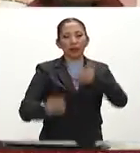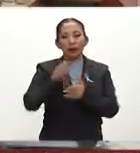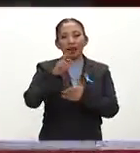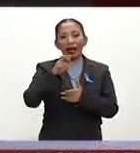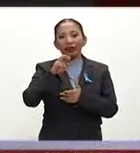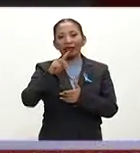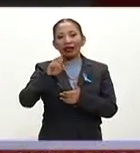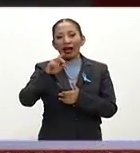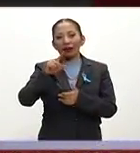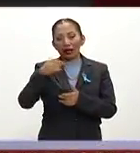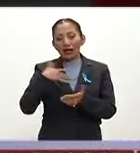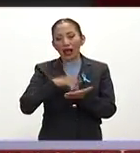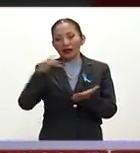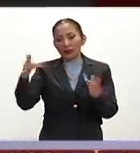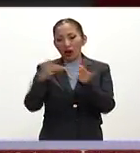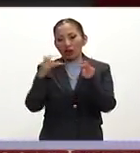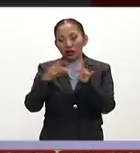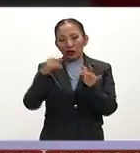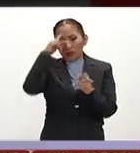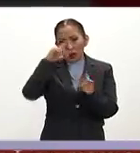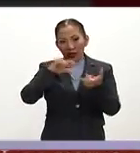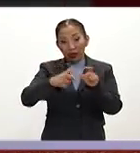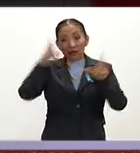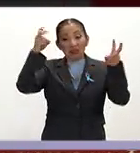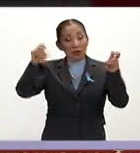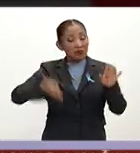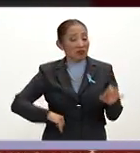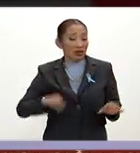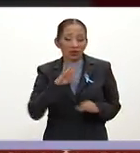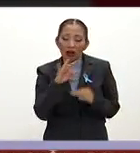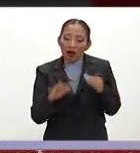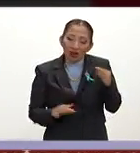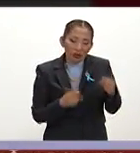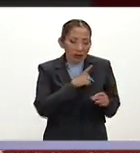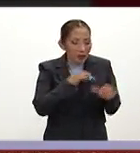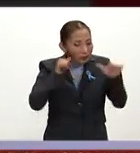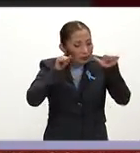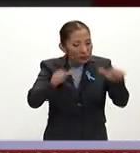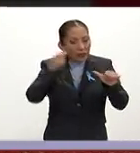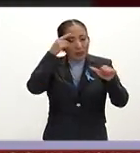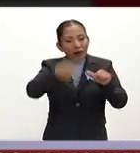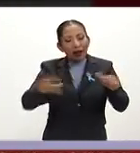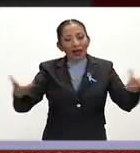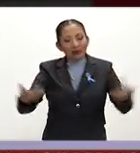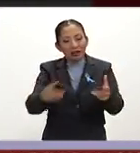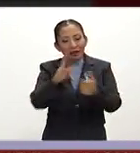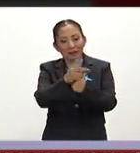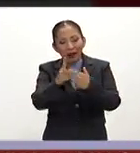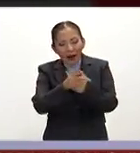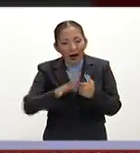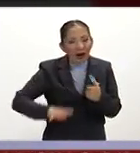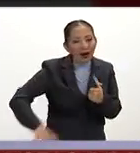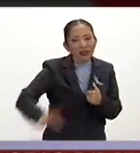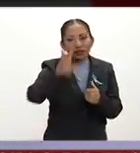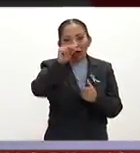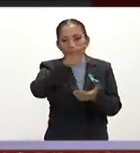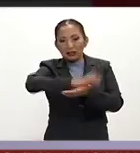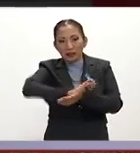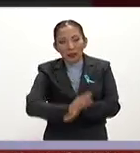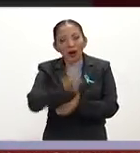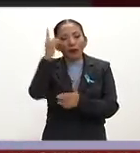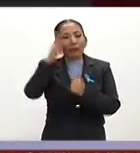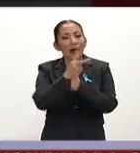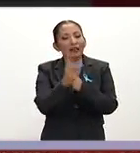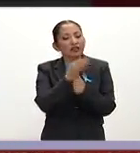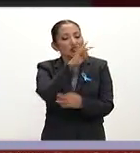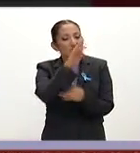gracias por estar en México al Día. Interesante ese tema en el que todos tenemos que trabajar para lograr un país sin discriminación, un país